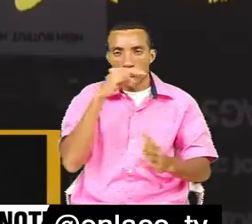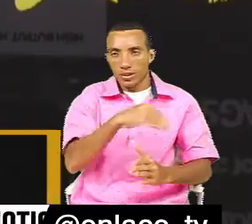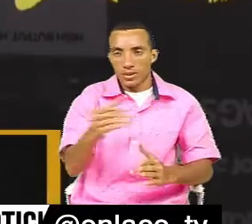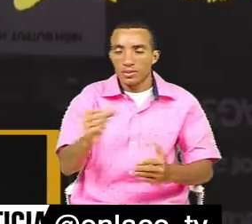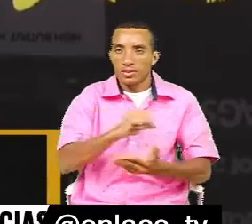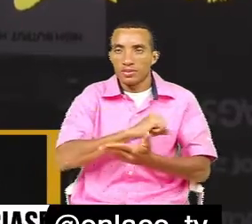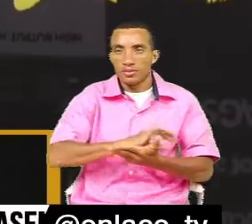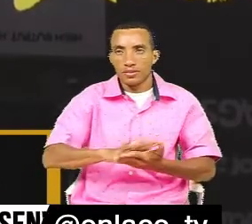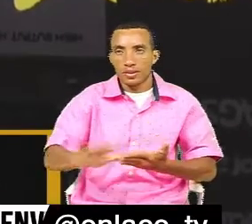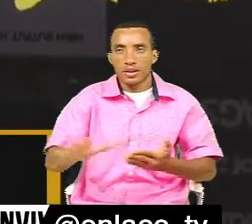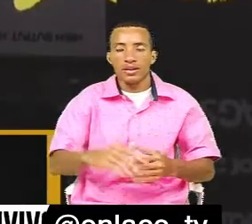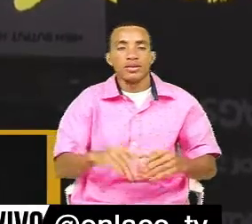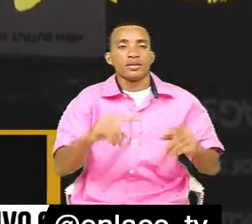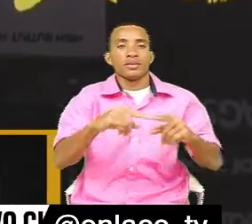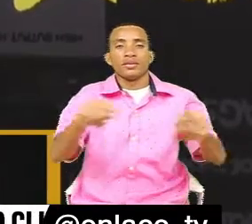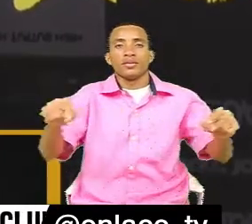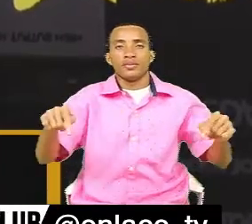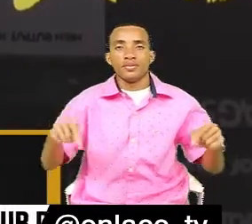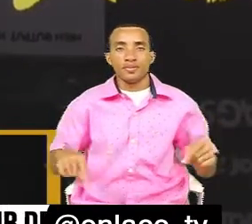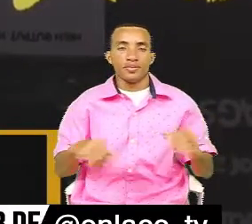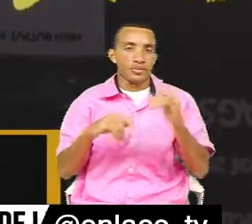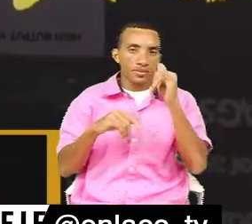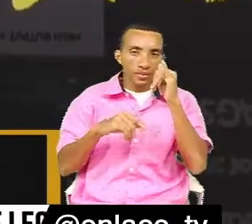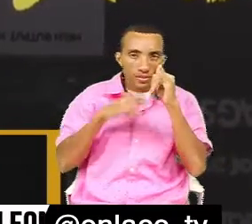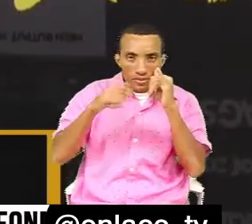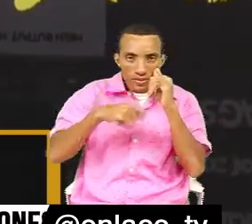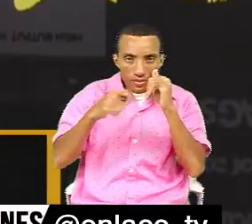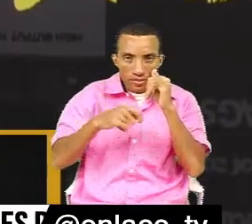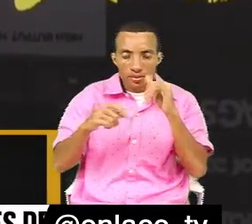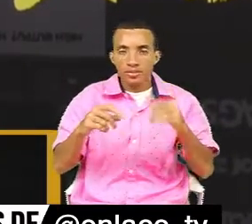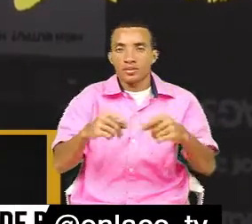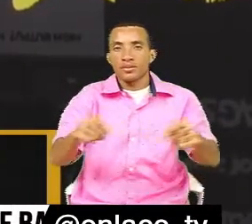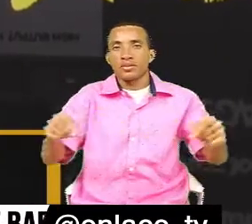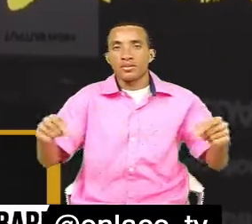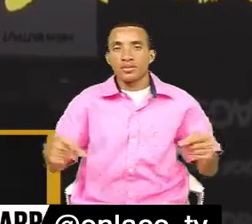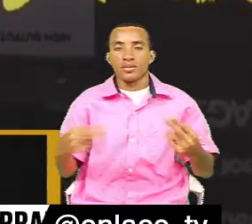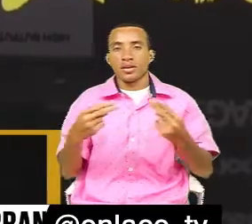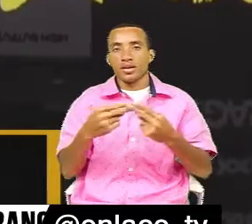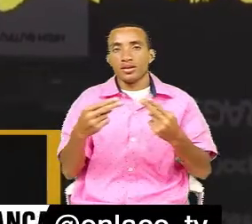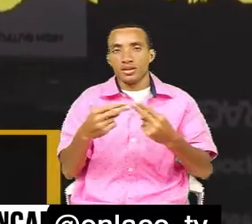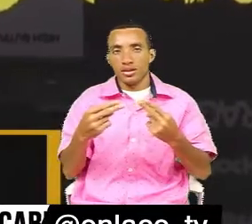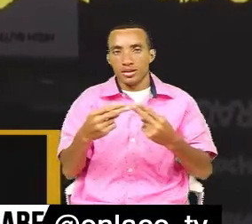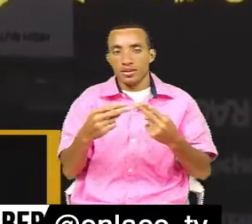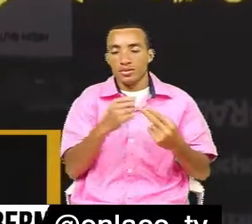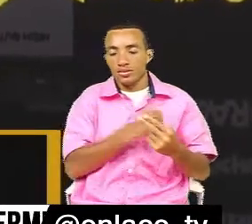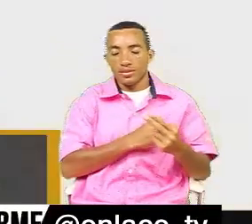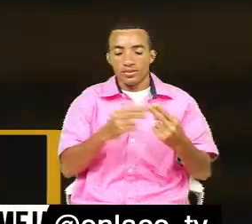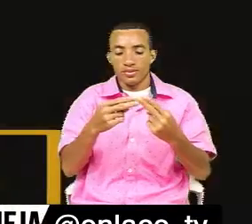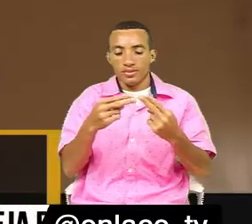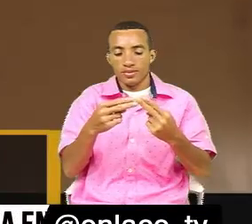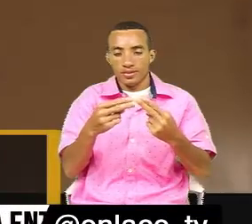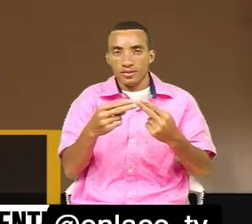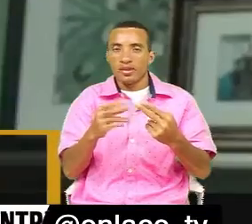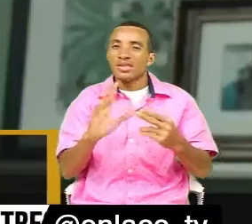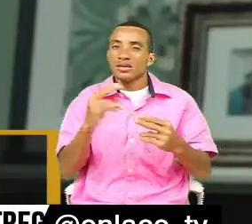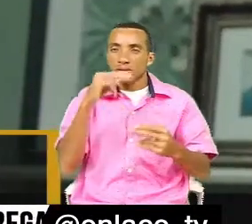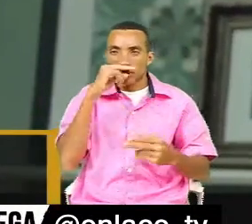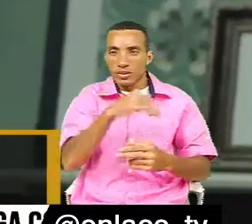esta sala provisional de cine que hicimos en el auditorio del SENA. Y allí los niños van a poder estar disfrutando